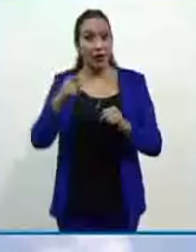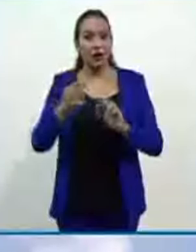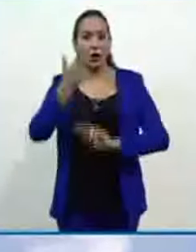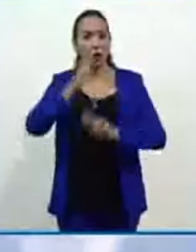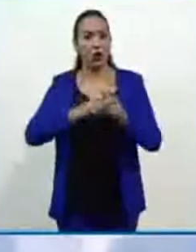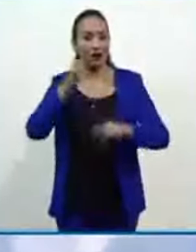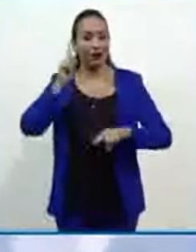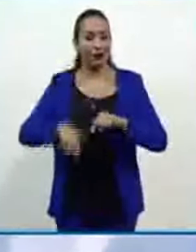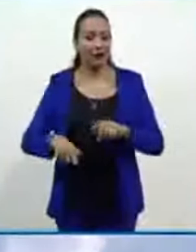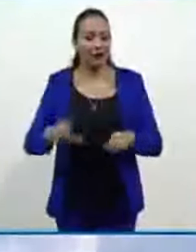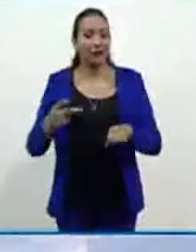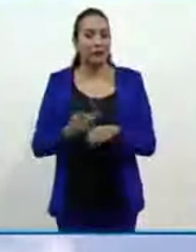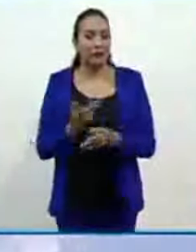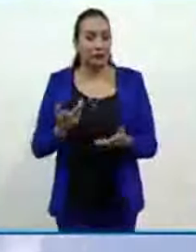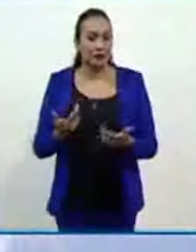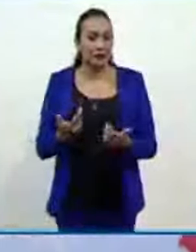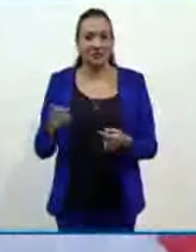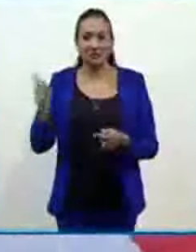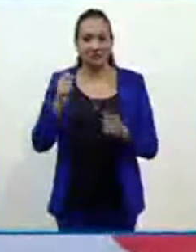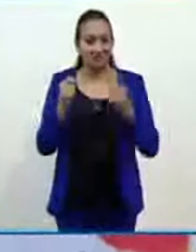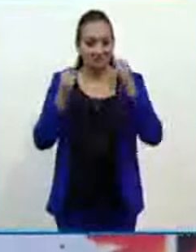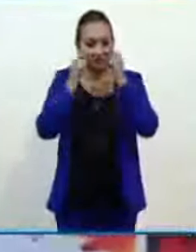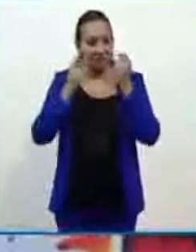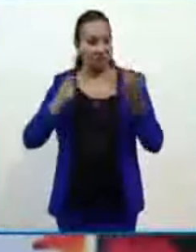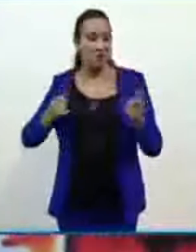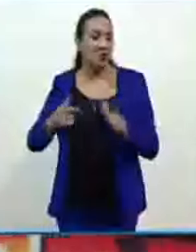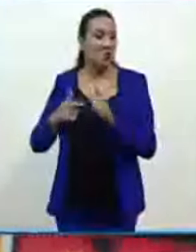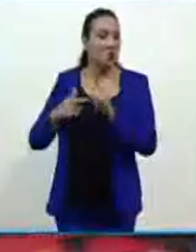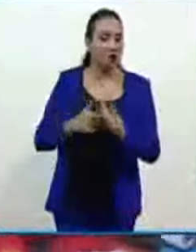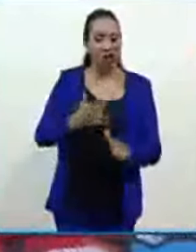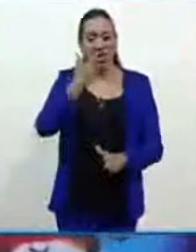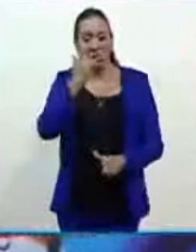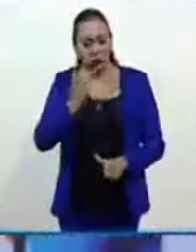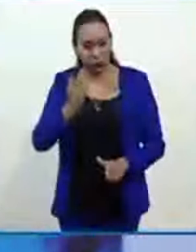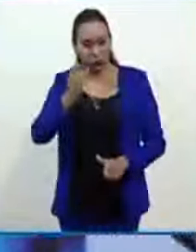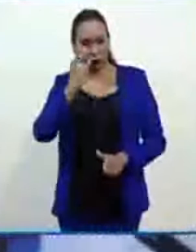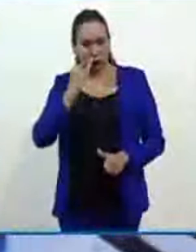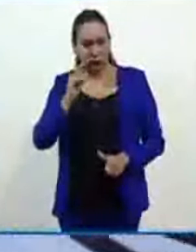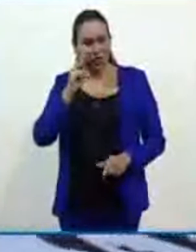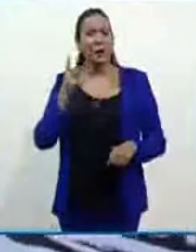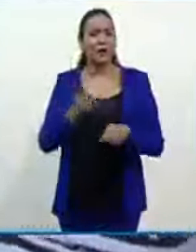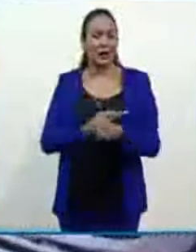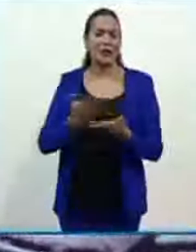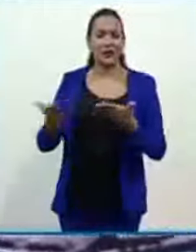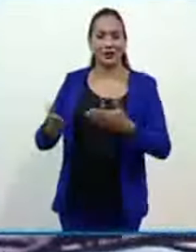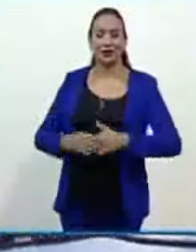actividades, de todas formas ellos seguirán en la lucha. Vamos a ver lo que indicó.